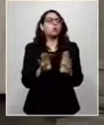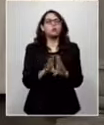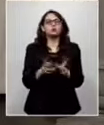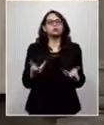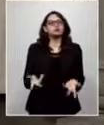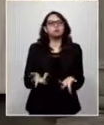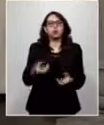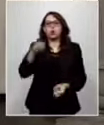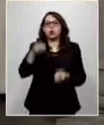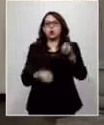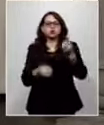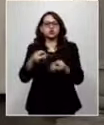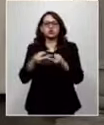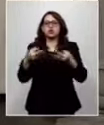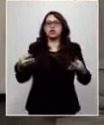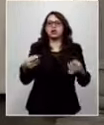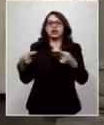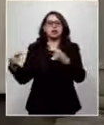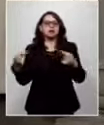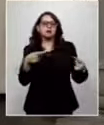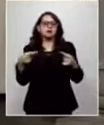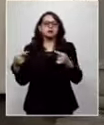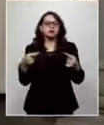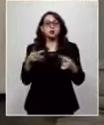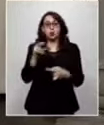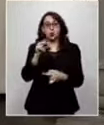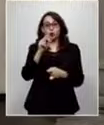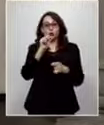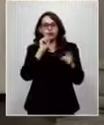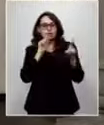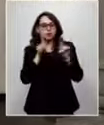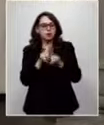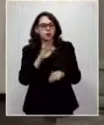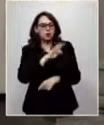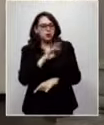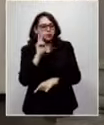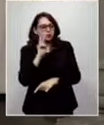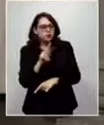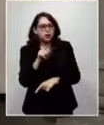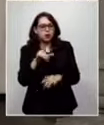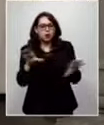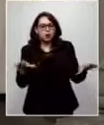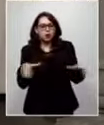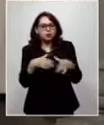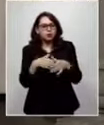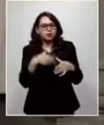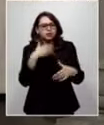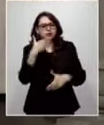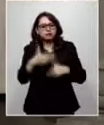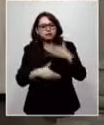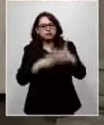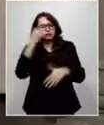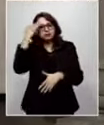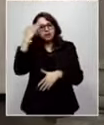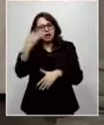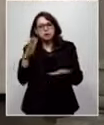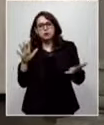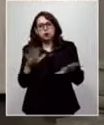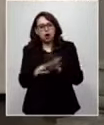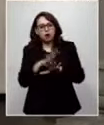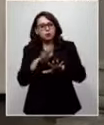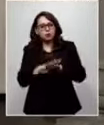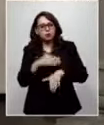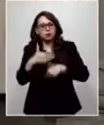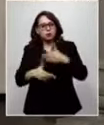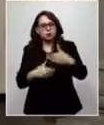tierras durante X siglo, explican la evolución del hombre y una comunidad con relación a la tierra donde le toca vivir